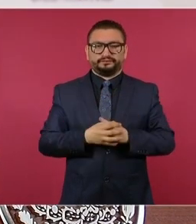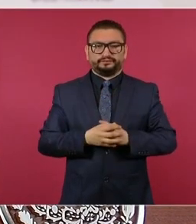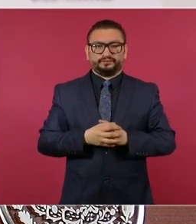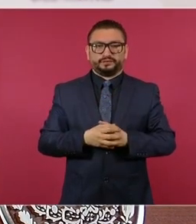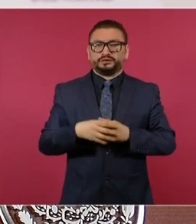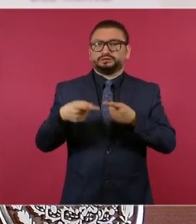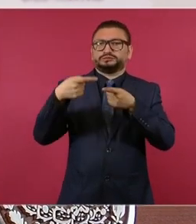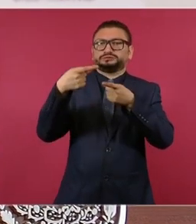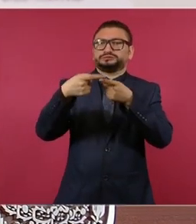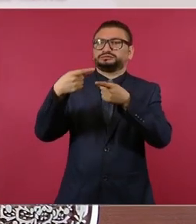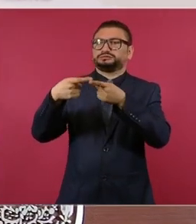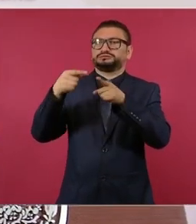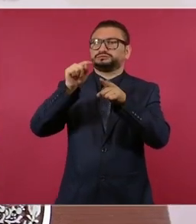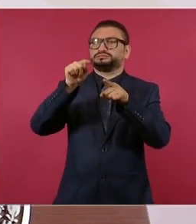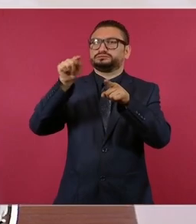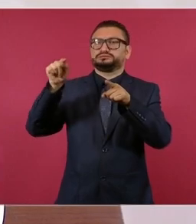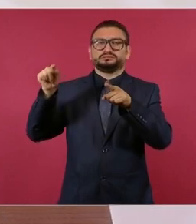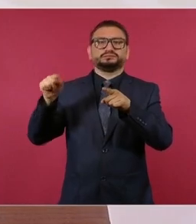quiénes son